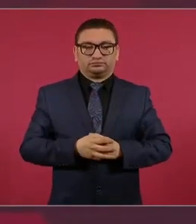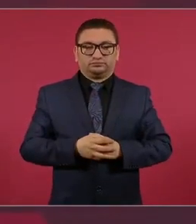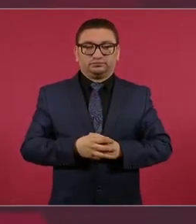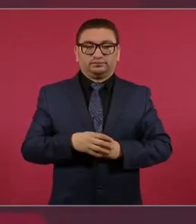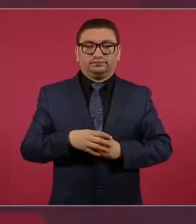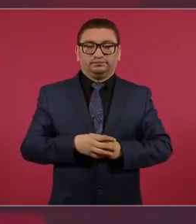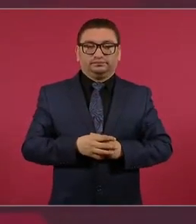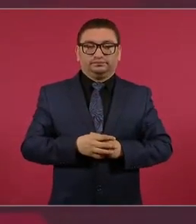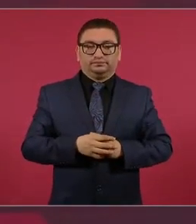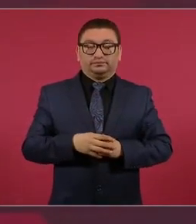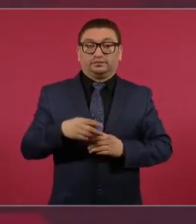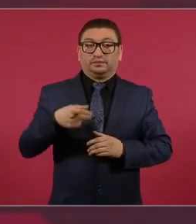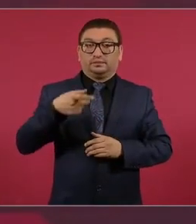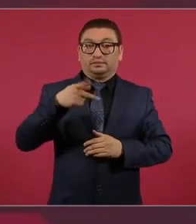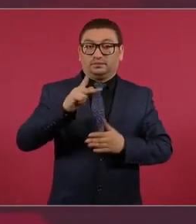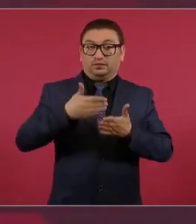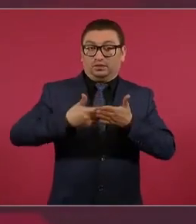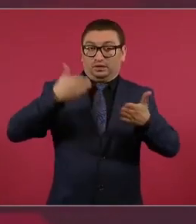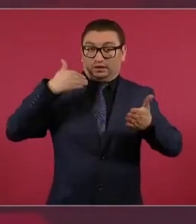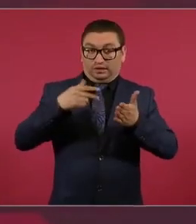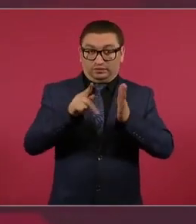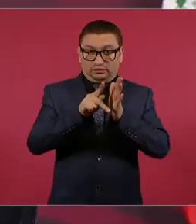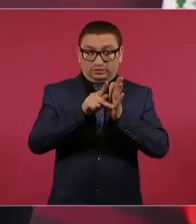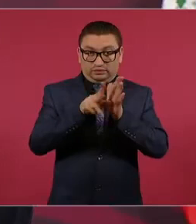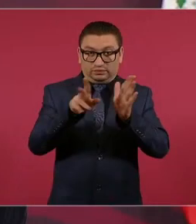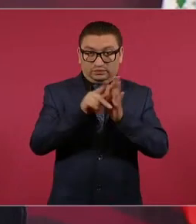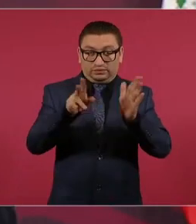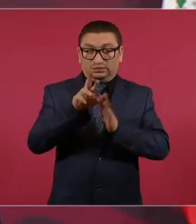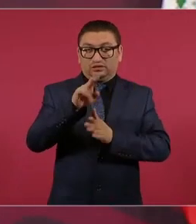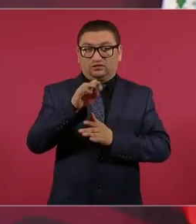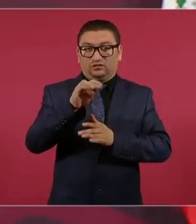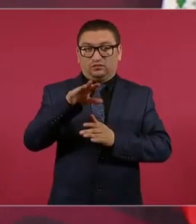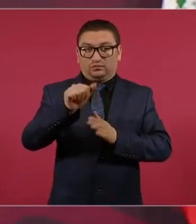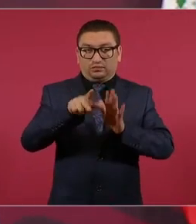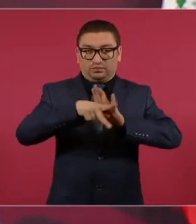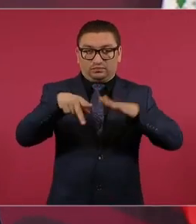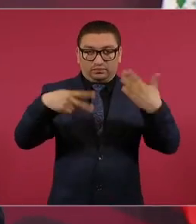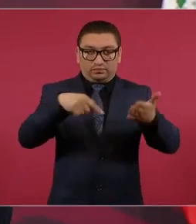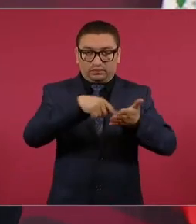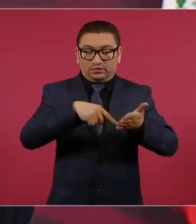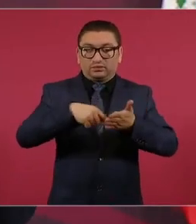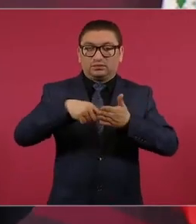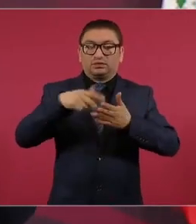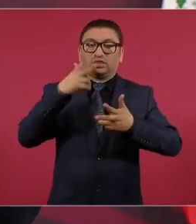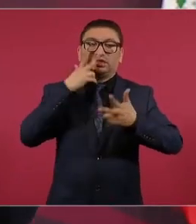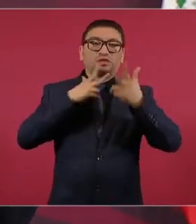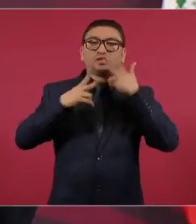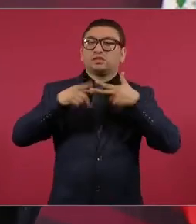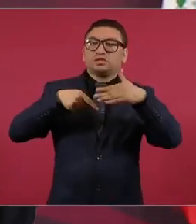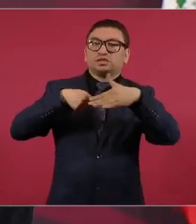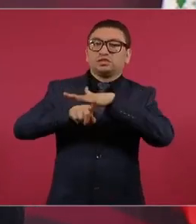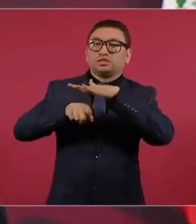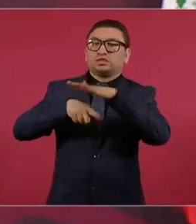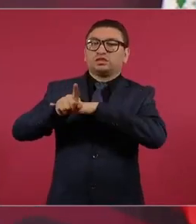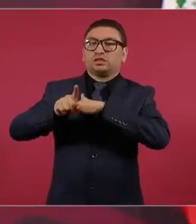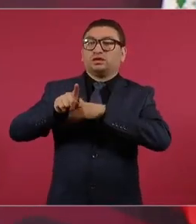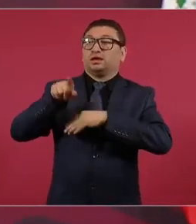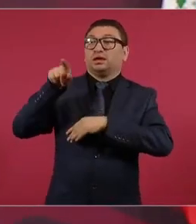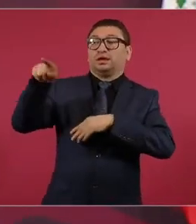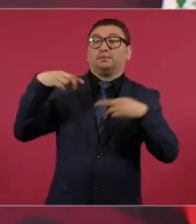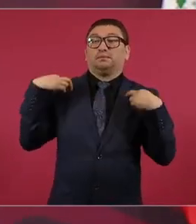antes ya en el reforma lo habían calumniado lo habían tratado de